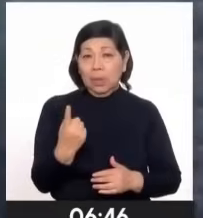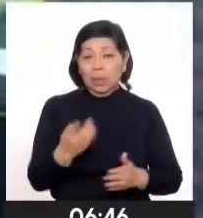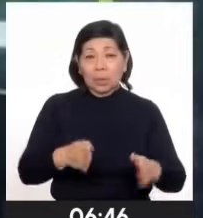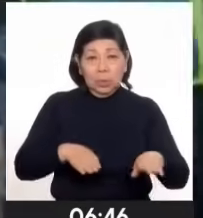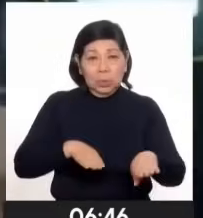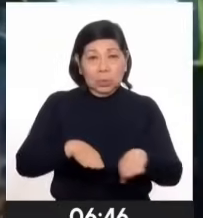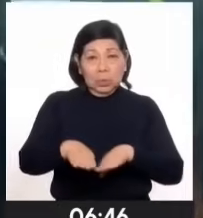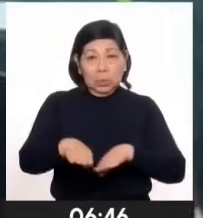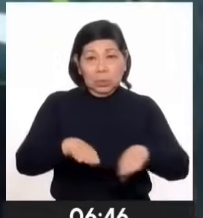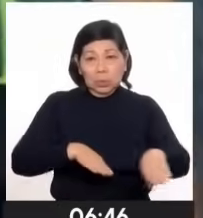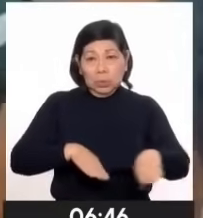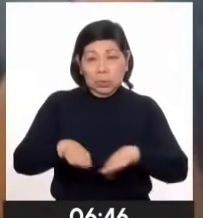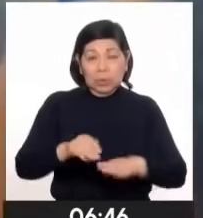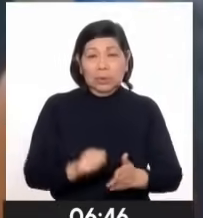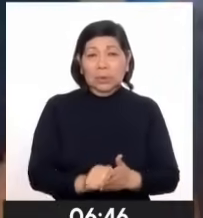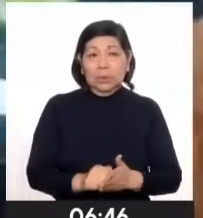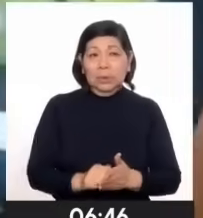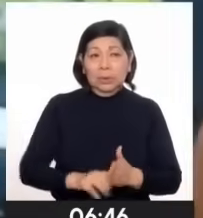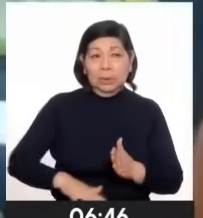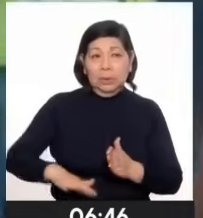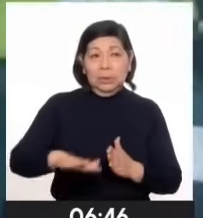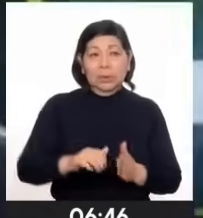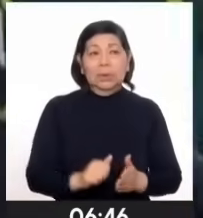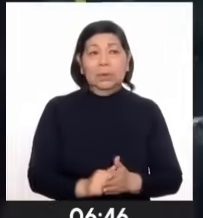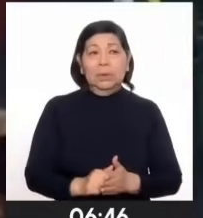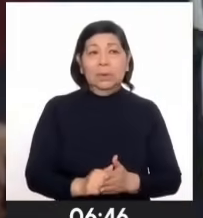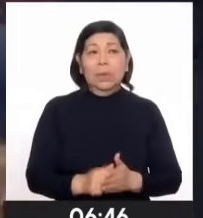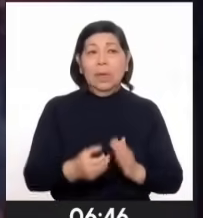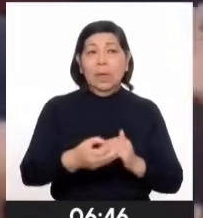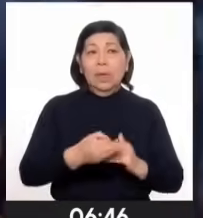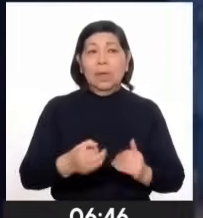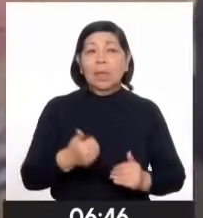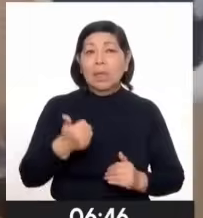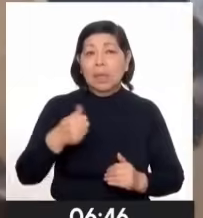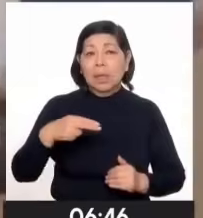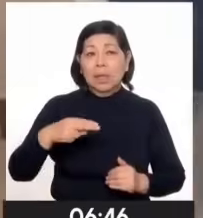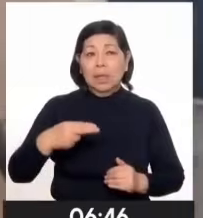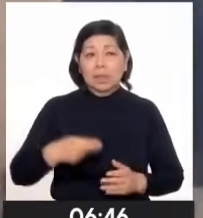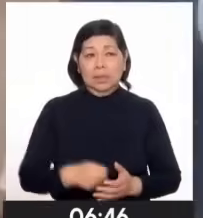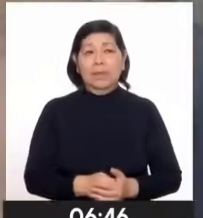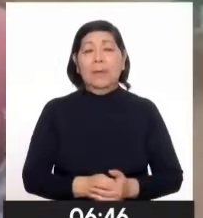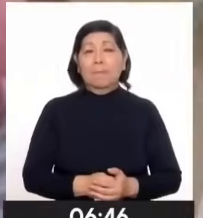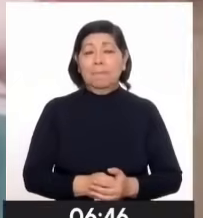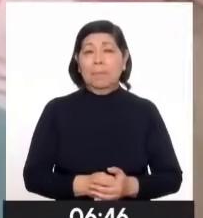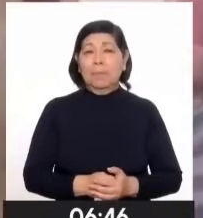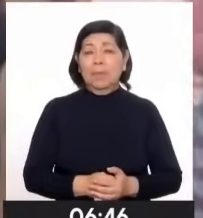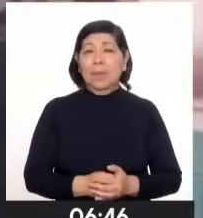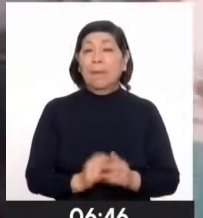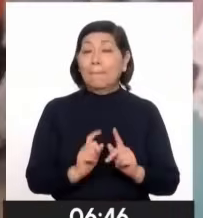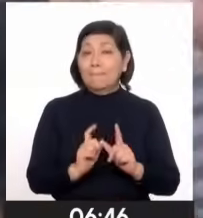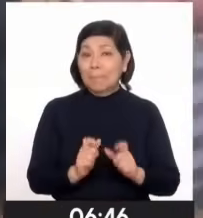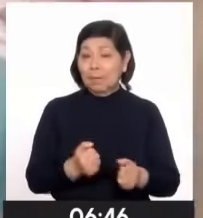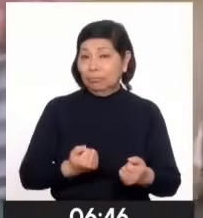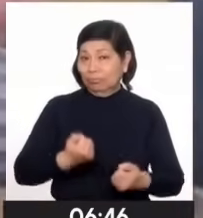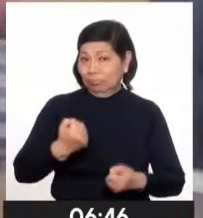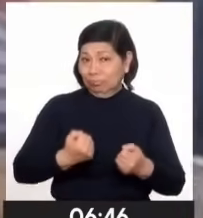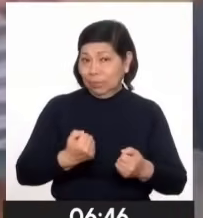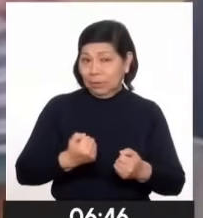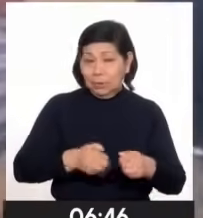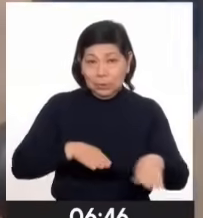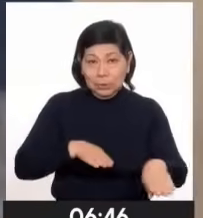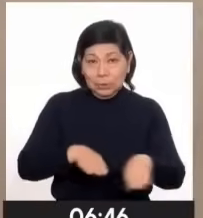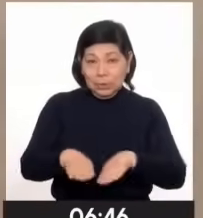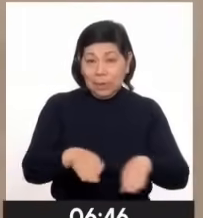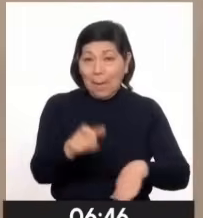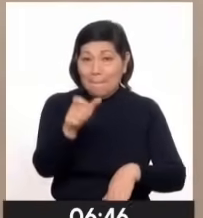carretera longitudinal de la Sierra Sur en la provincia de anta la superintendencia de transporte terrestre